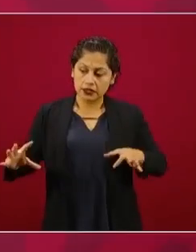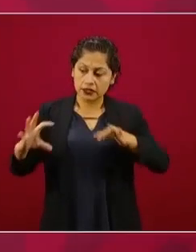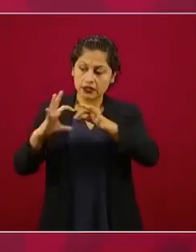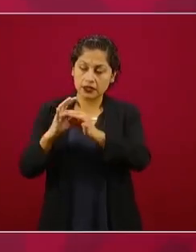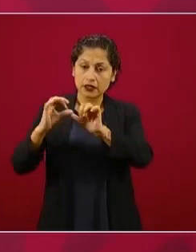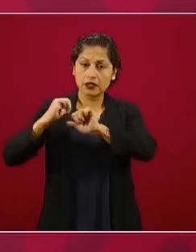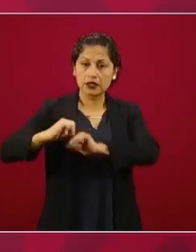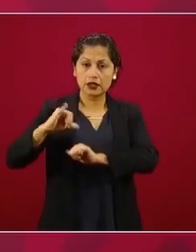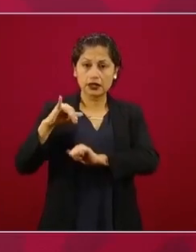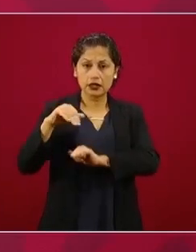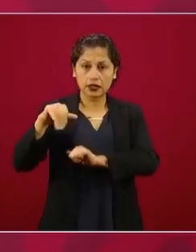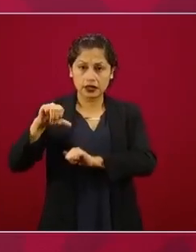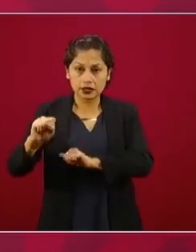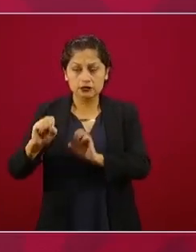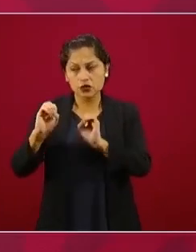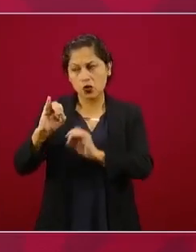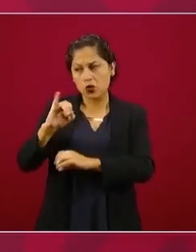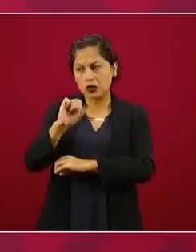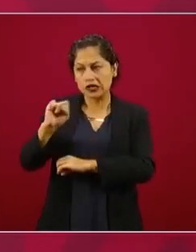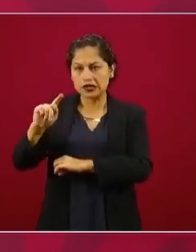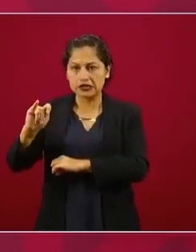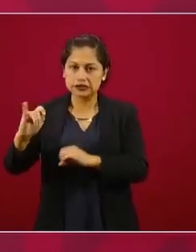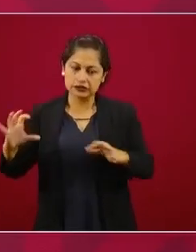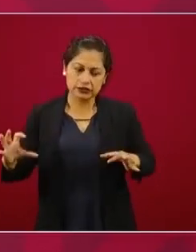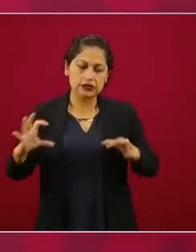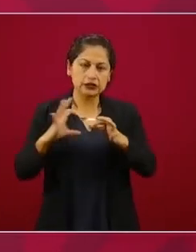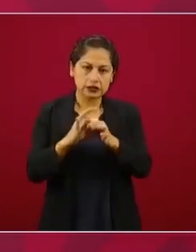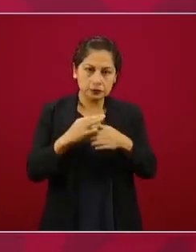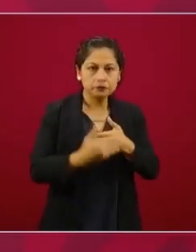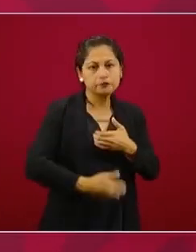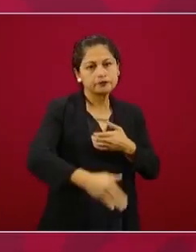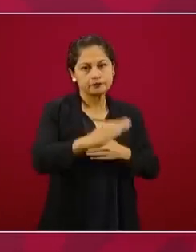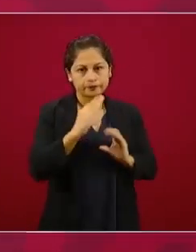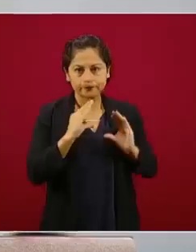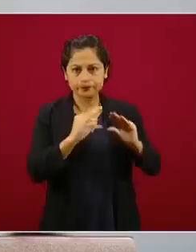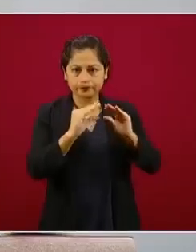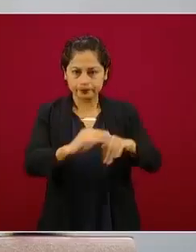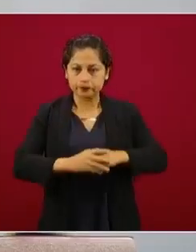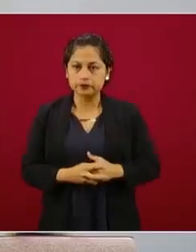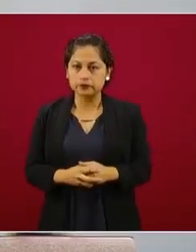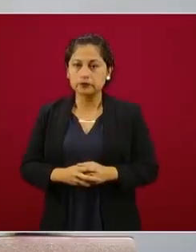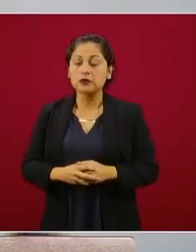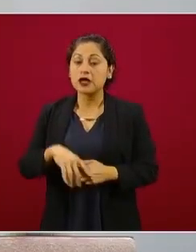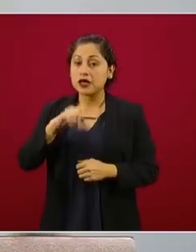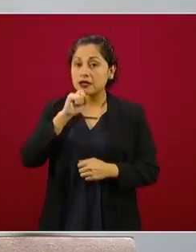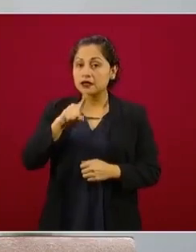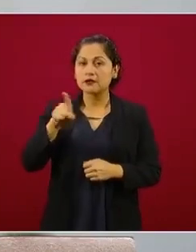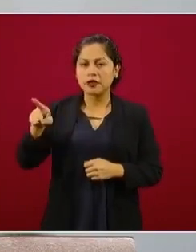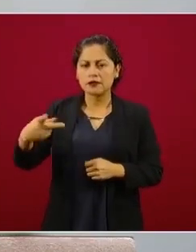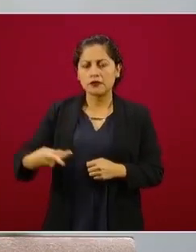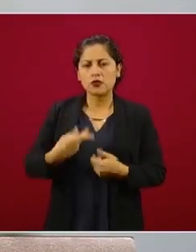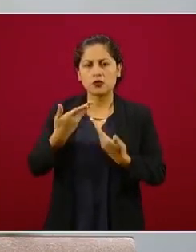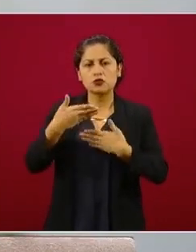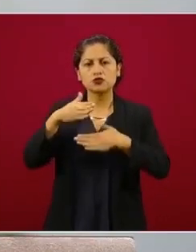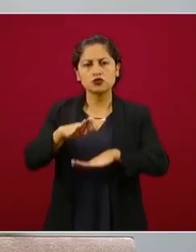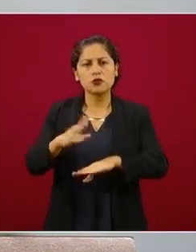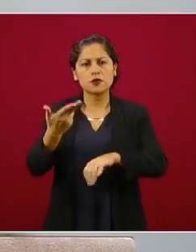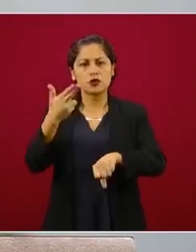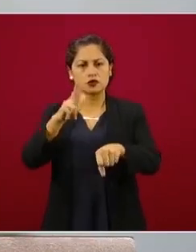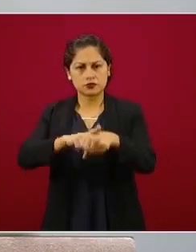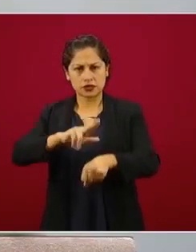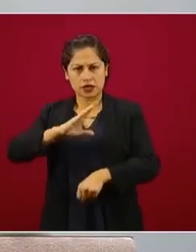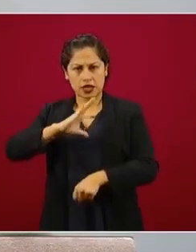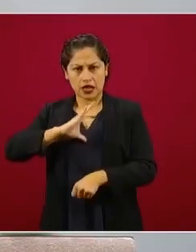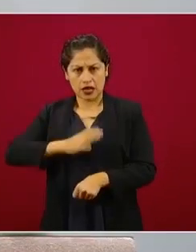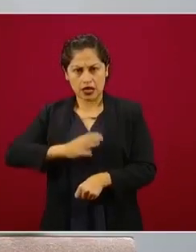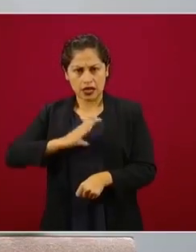ISSSTE. Entonces, ahí hay un trabajo de equipo. Y con respecto al ITO, al Hospital de Cáncer, es la única institución que no